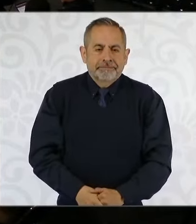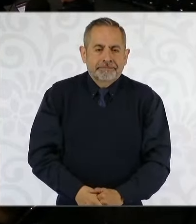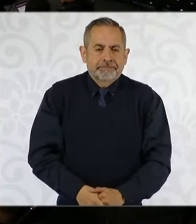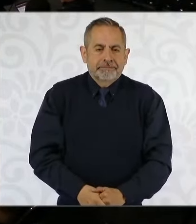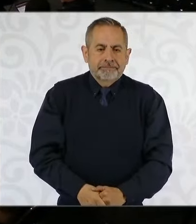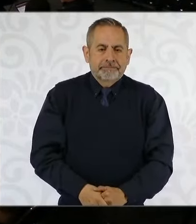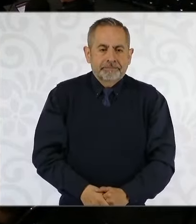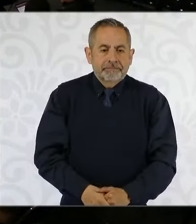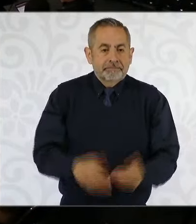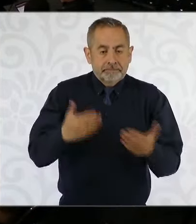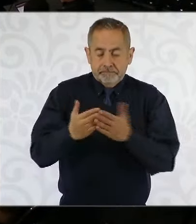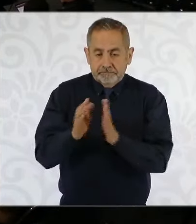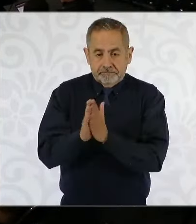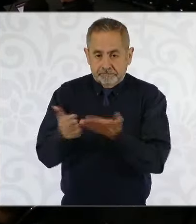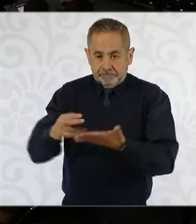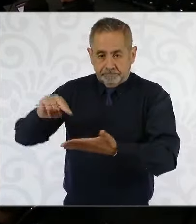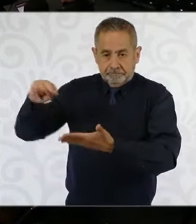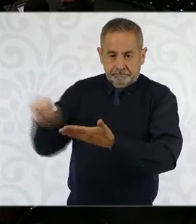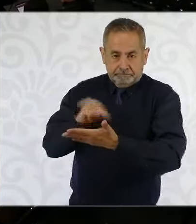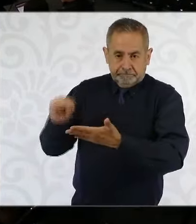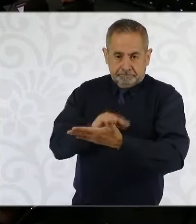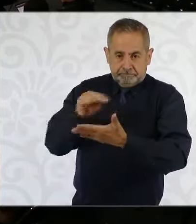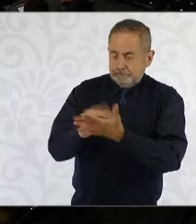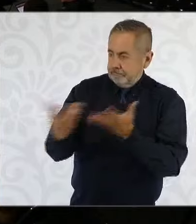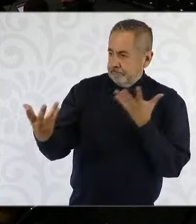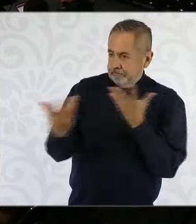Vamos a firmar la creación del Consejo.